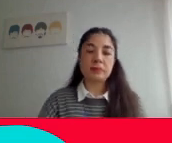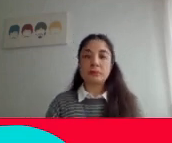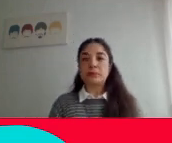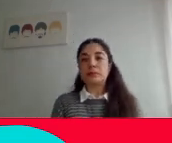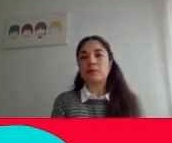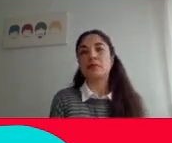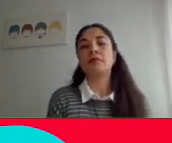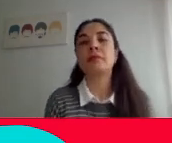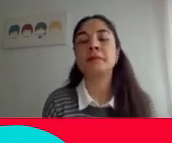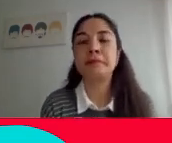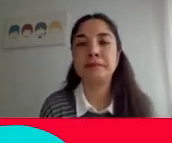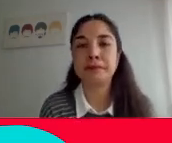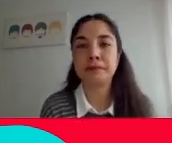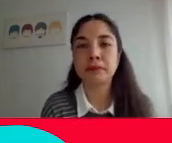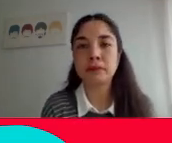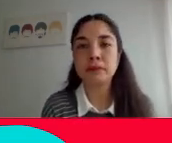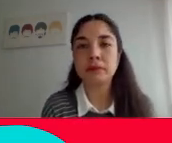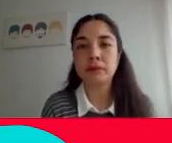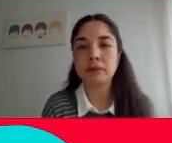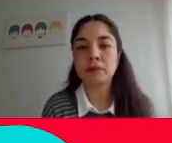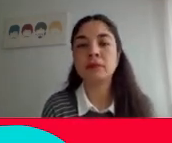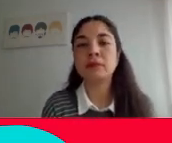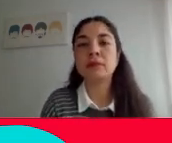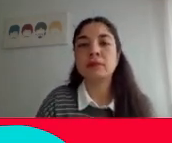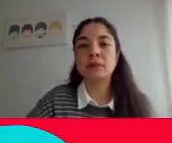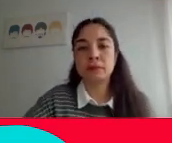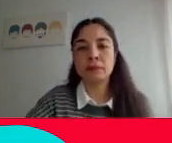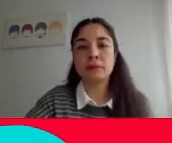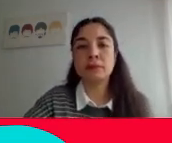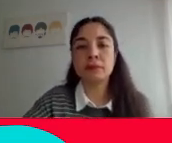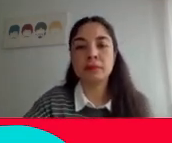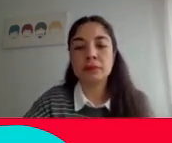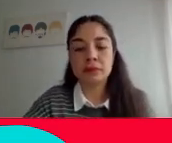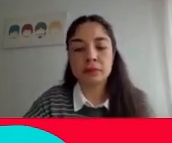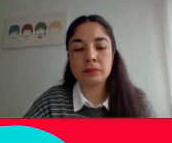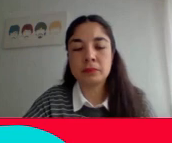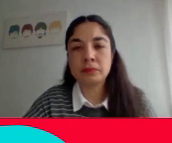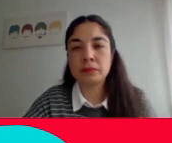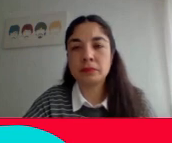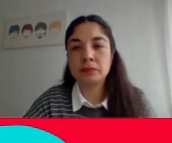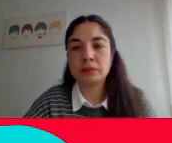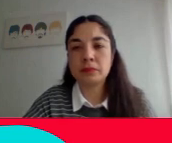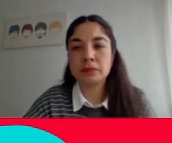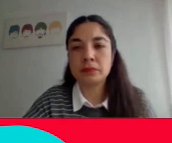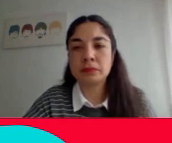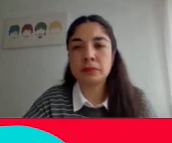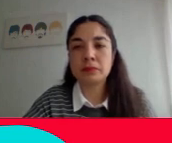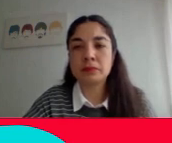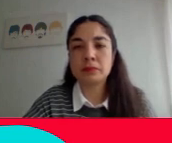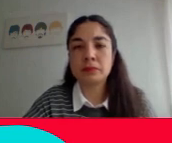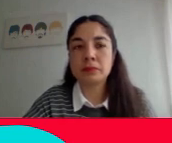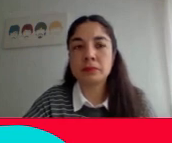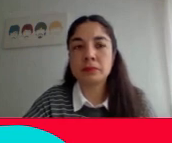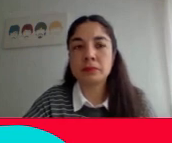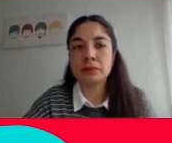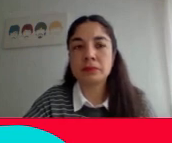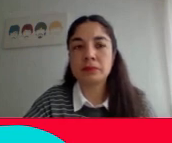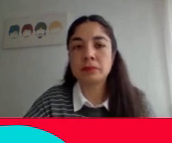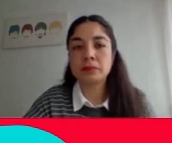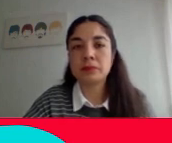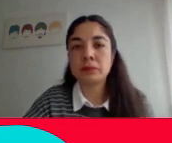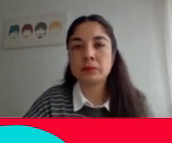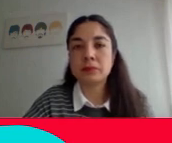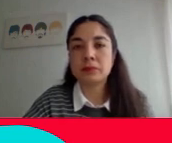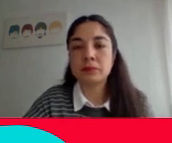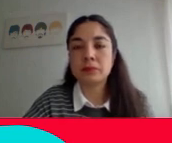alejada, que puede tomar, ¿cierto?, hasta 48 horas, ¿sí? Uh-huh. Eso luego hay un algoritmo que lo tiene el Departamento